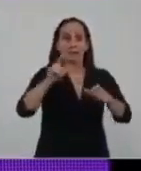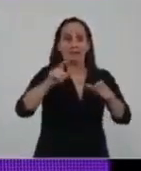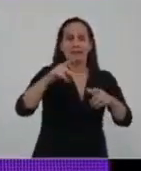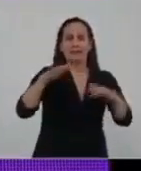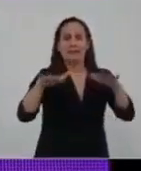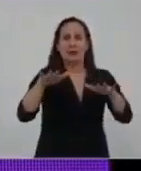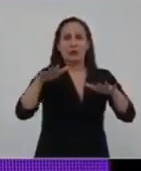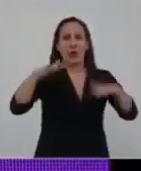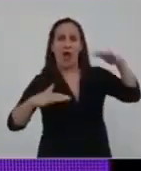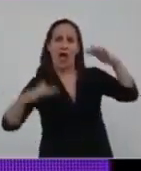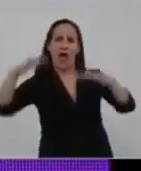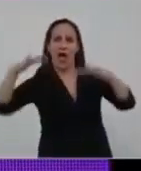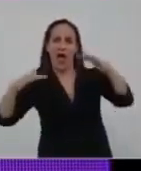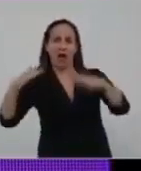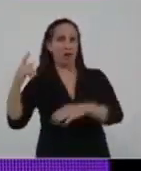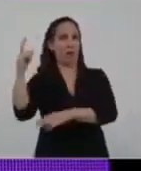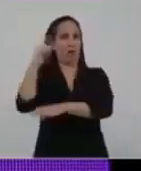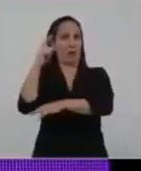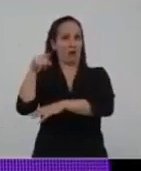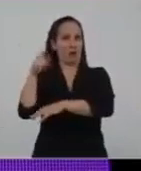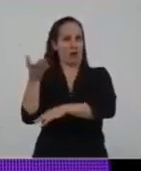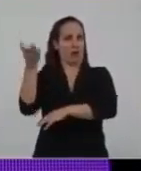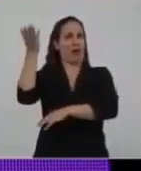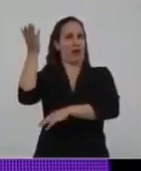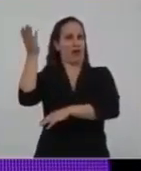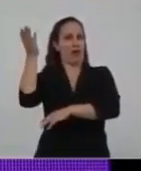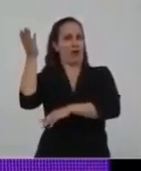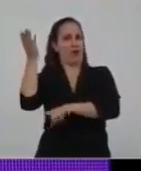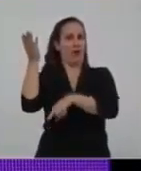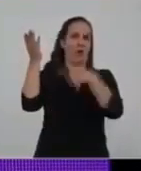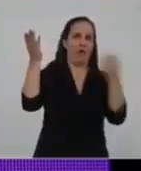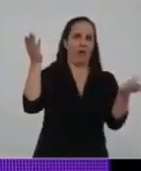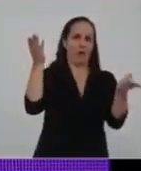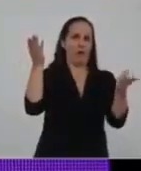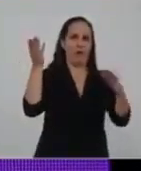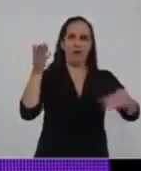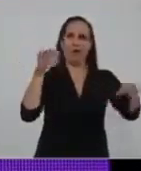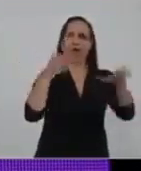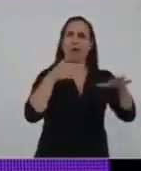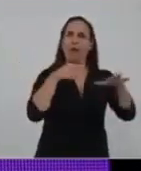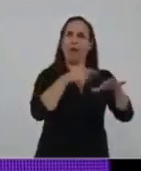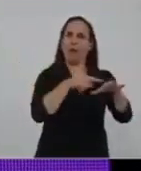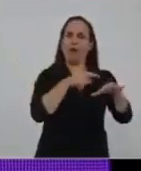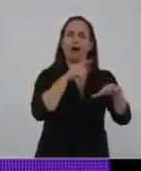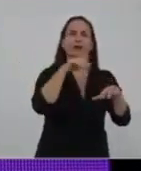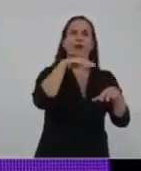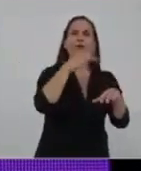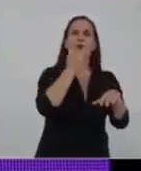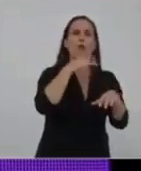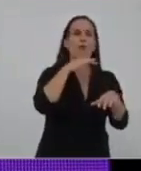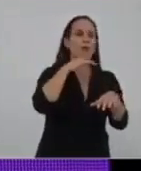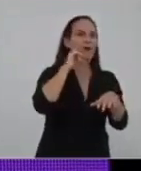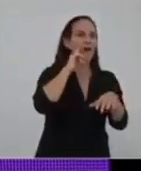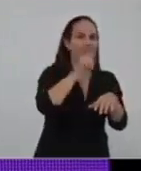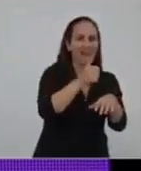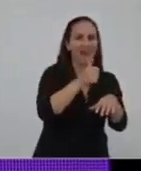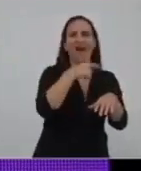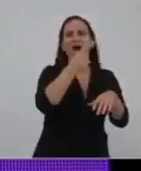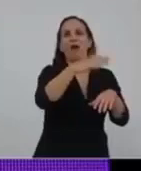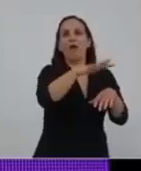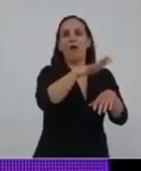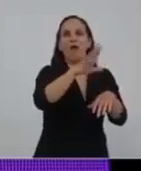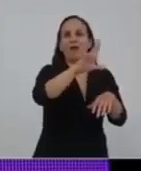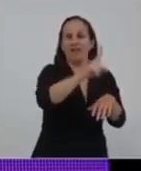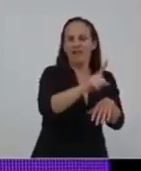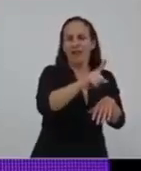la comuna bueno tenemos por un lado por tomadero y tenemos por un lado el bar el barrio carlos mugica y la 31